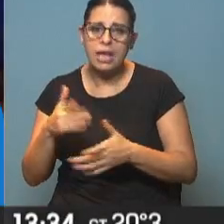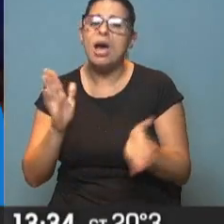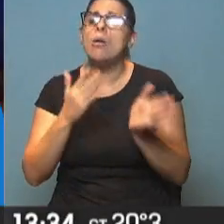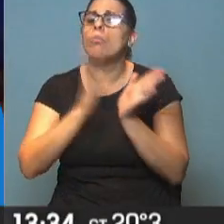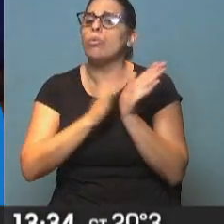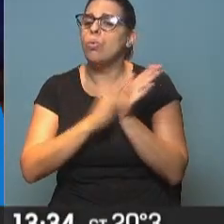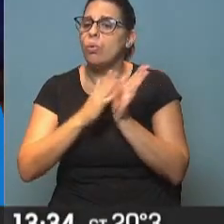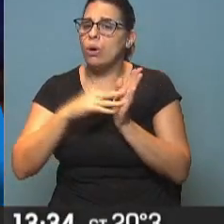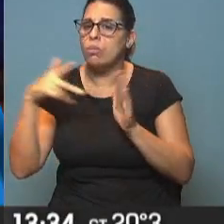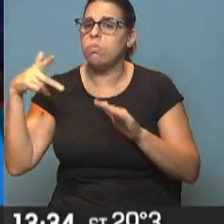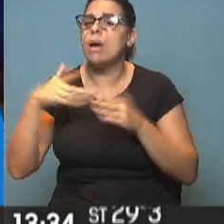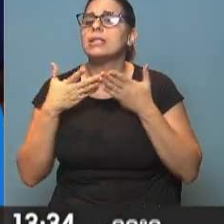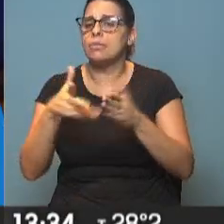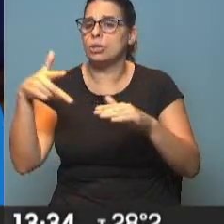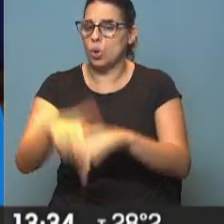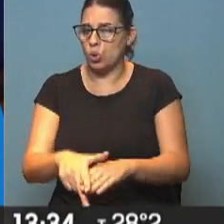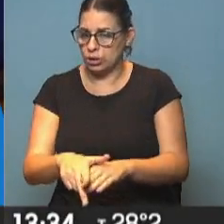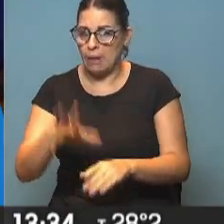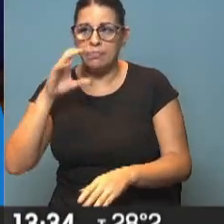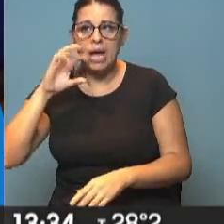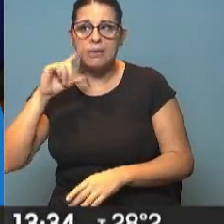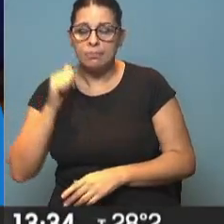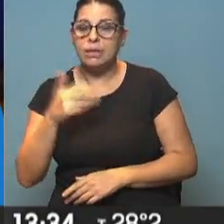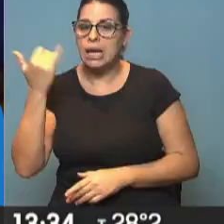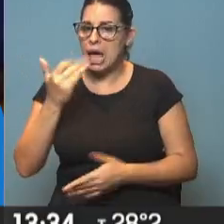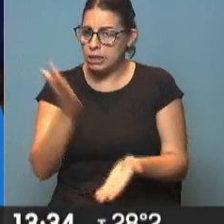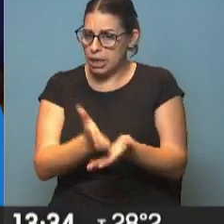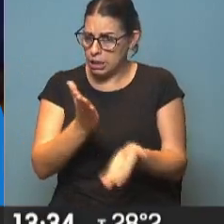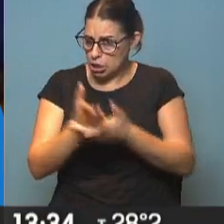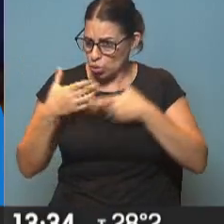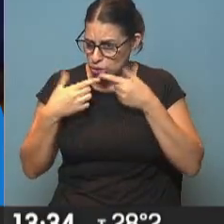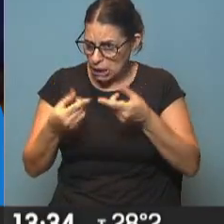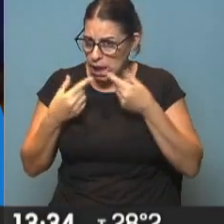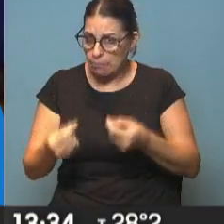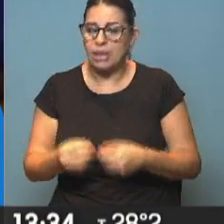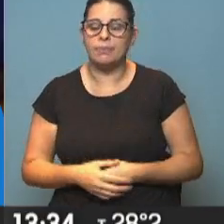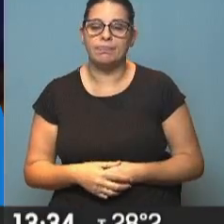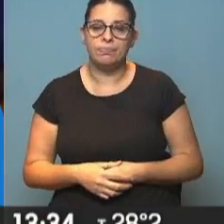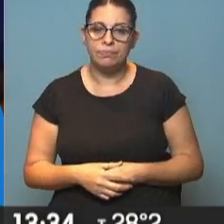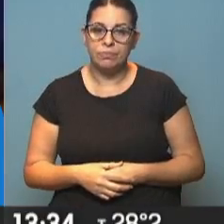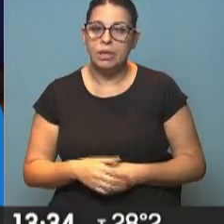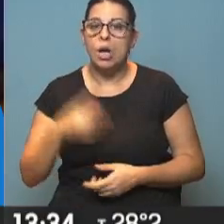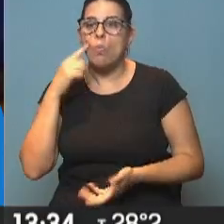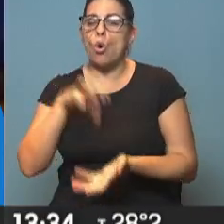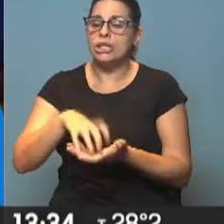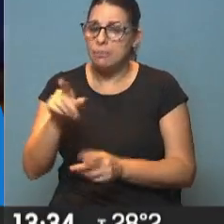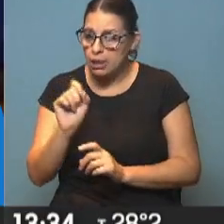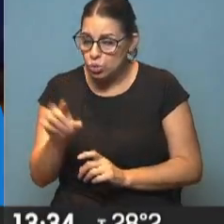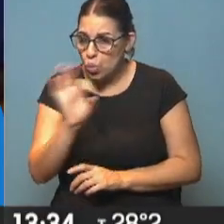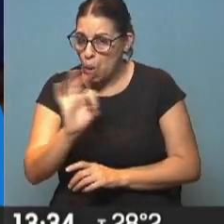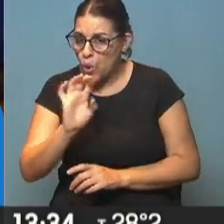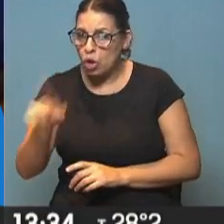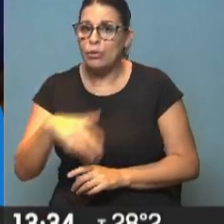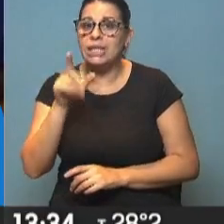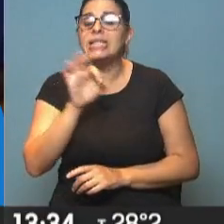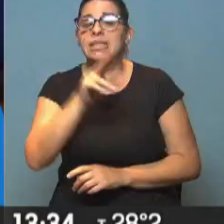y en el caso puntual de camila tiene todo el derecho de hacer el reclamo o en su municipio oa través del